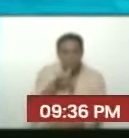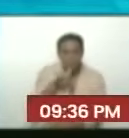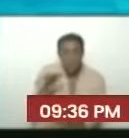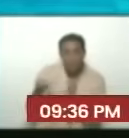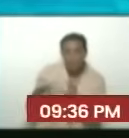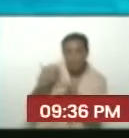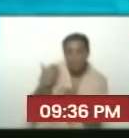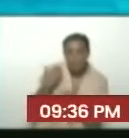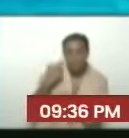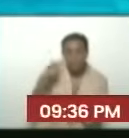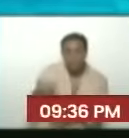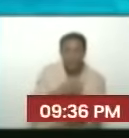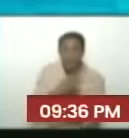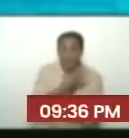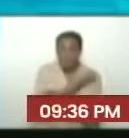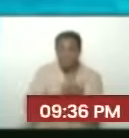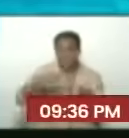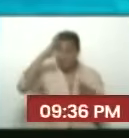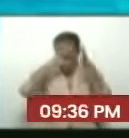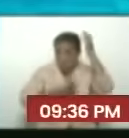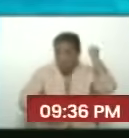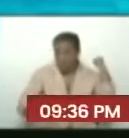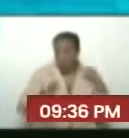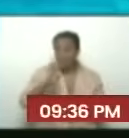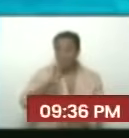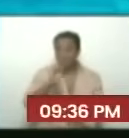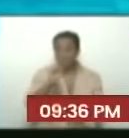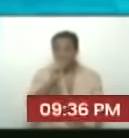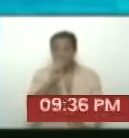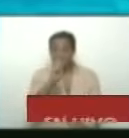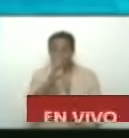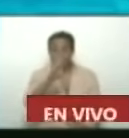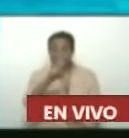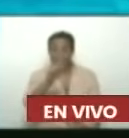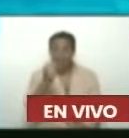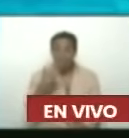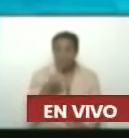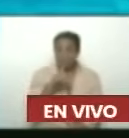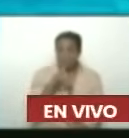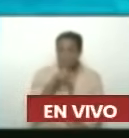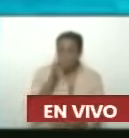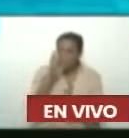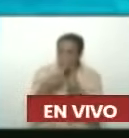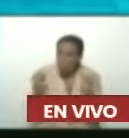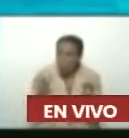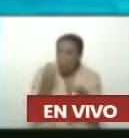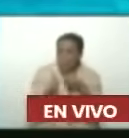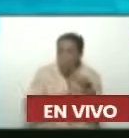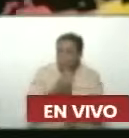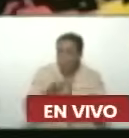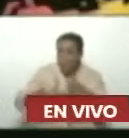a mí nuestra embajadora Estela Lugo, que me informa bien de todo.